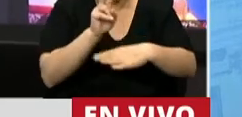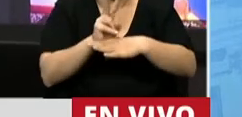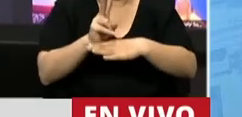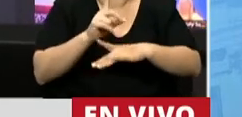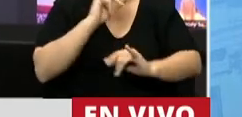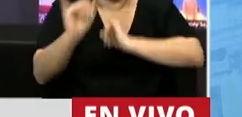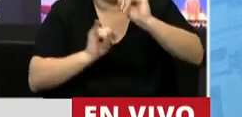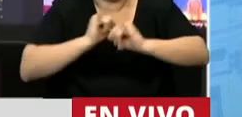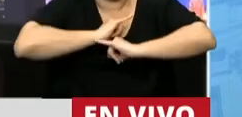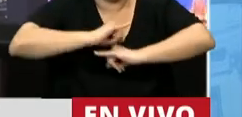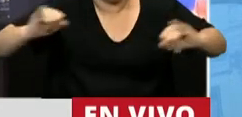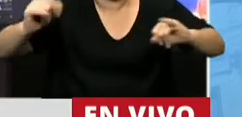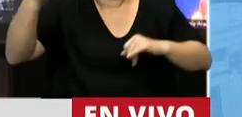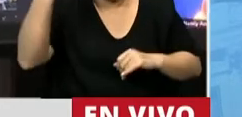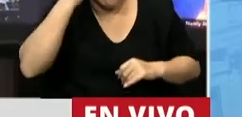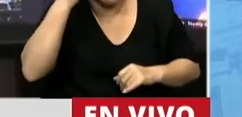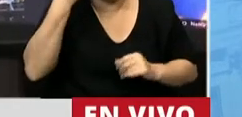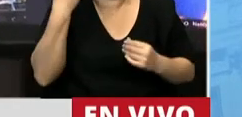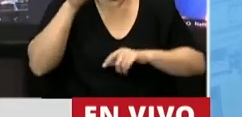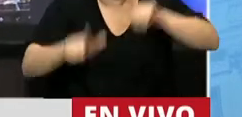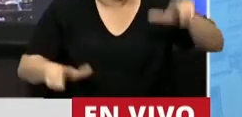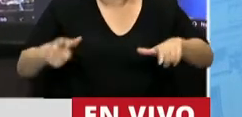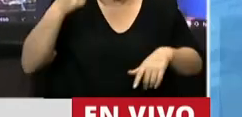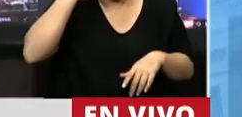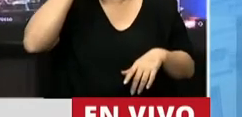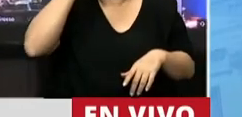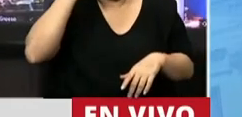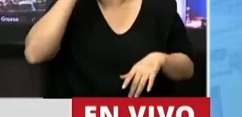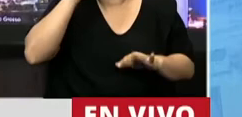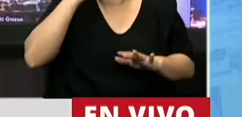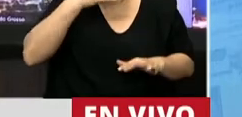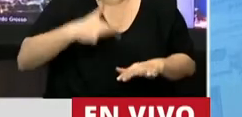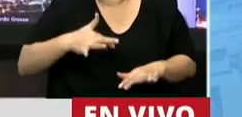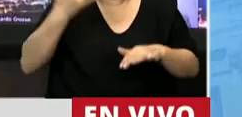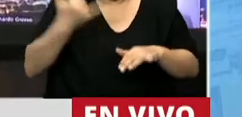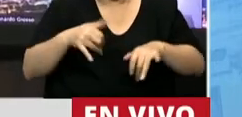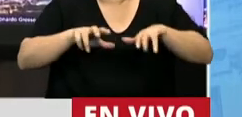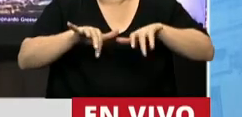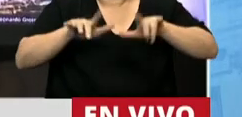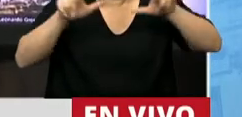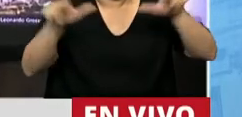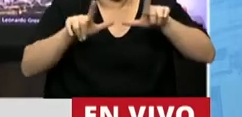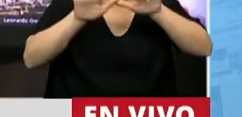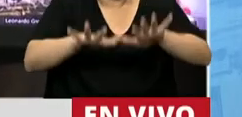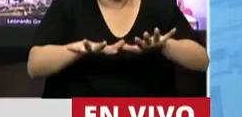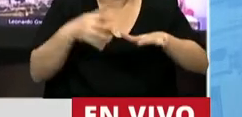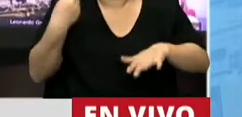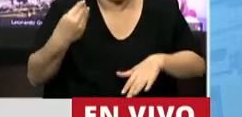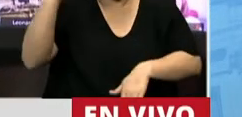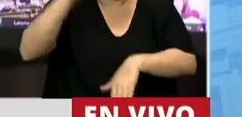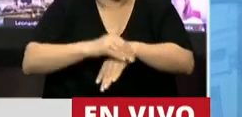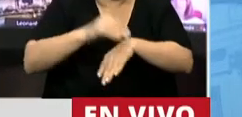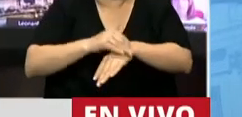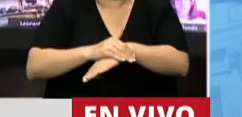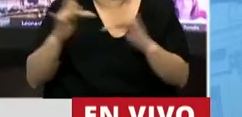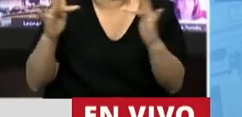sensibilizar y generar conciencia en la población sobre esta problemática del grooming o ciberacoso a través del uso responsable de las tecnologías de